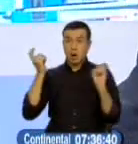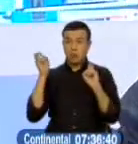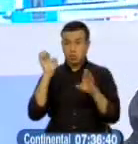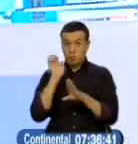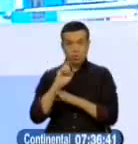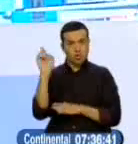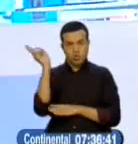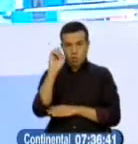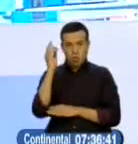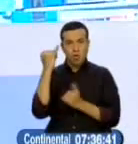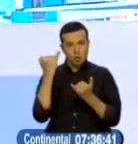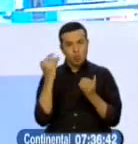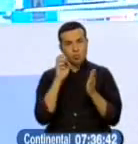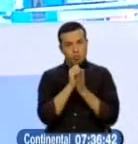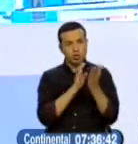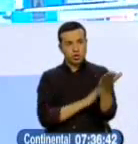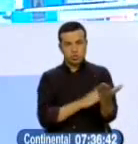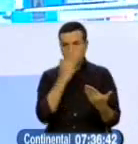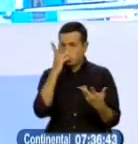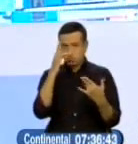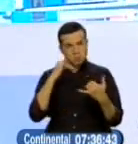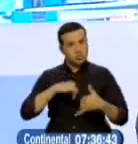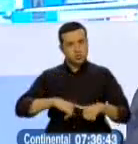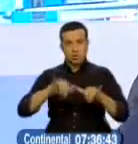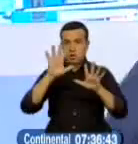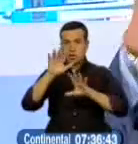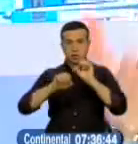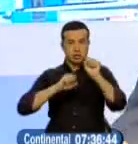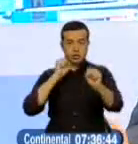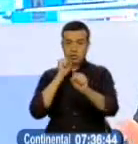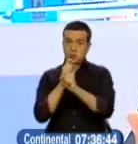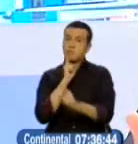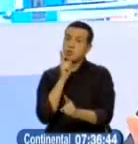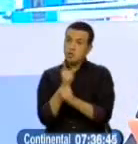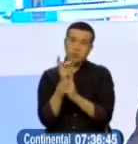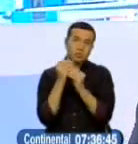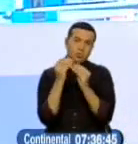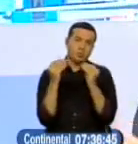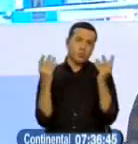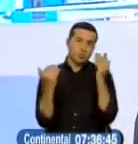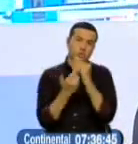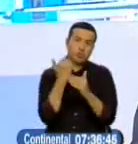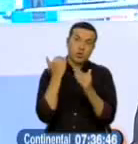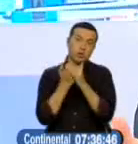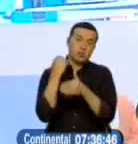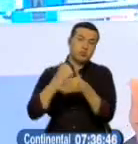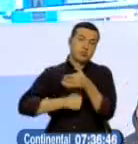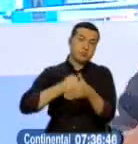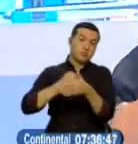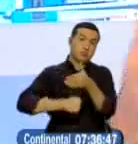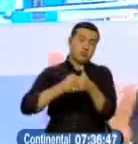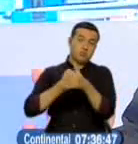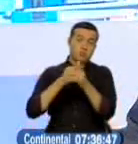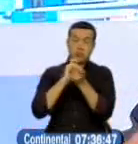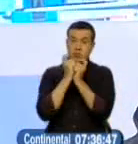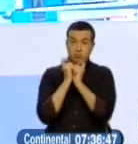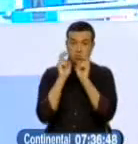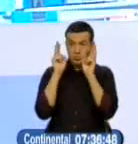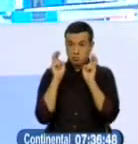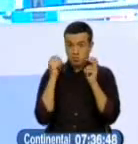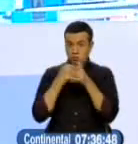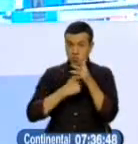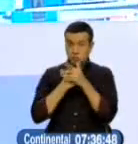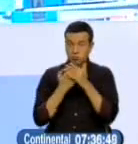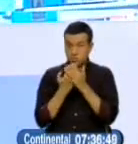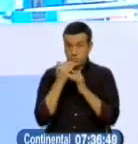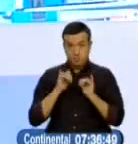de un proyecto político que está en 10 años. Evidentemente hay muchos nuevos desafíos y hay formas de abordar esos nuevos